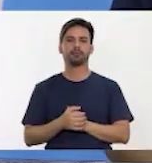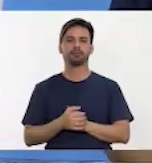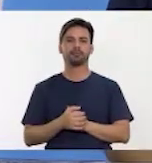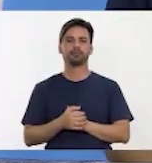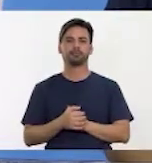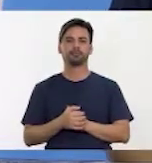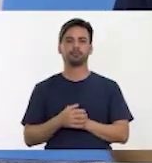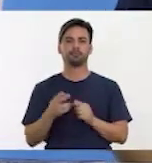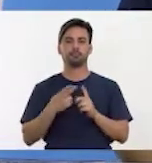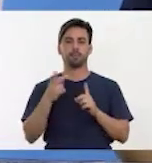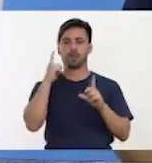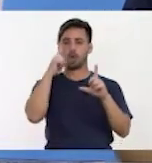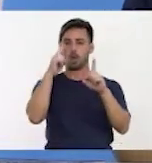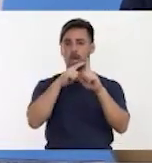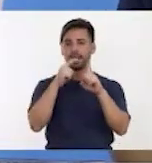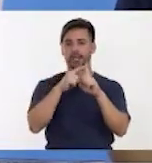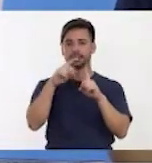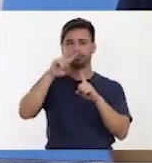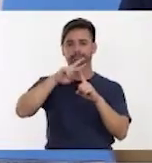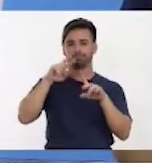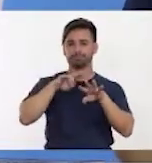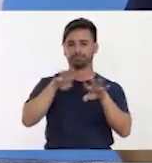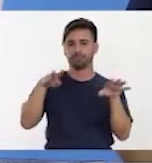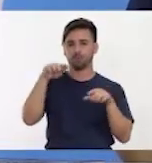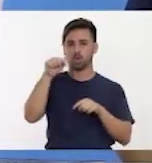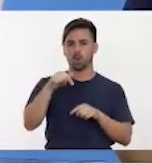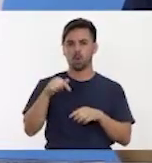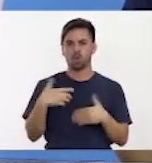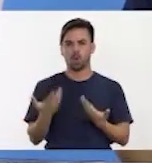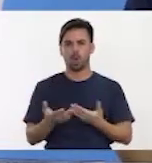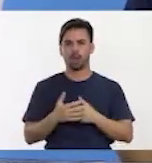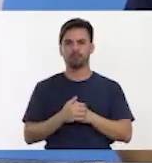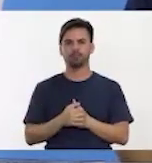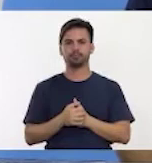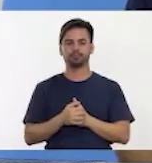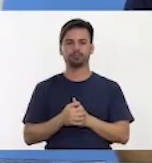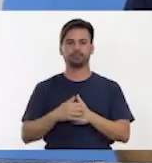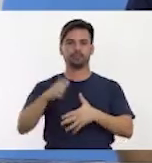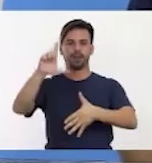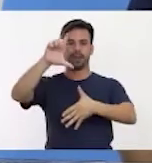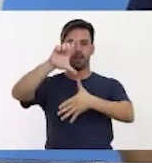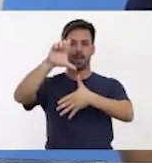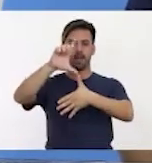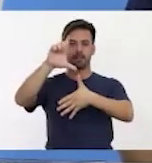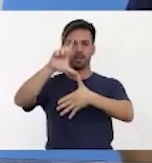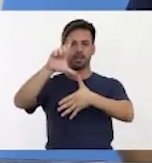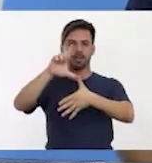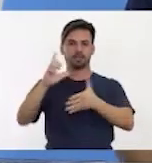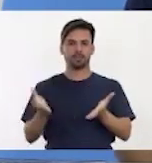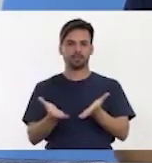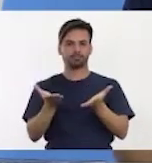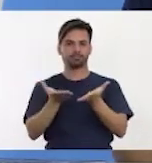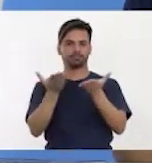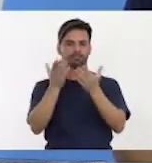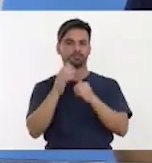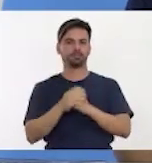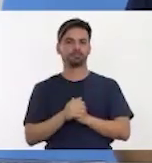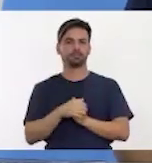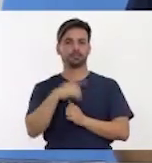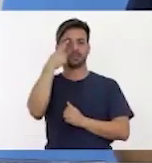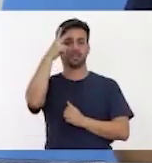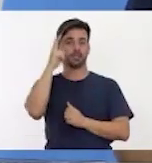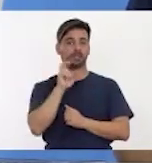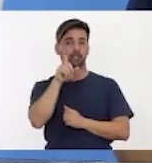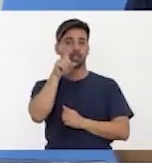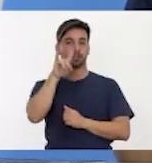El otro aspecto a trabajar para dar cumplimiento al objetivo que nos hemos planteado es la evolución de América